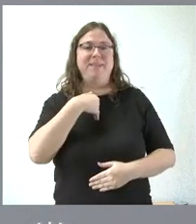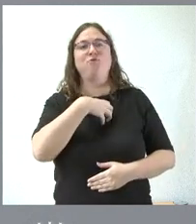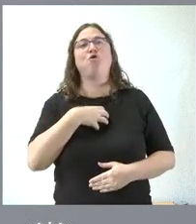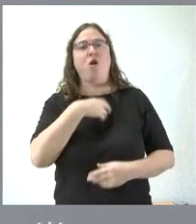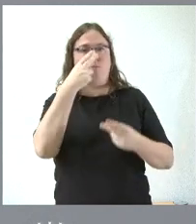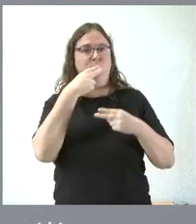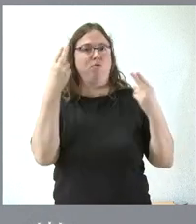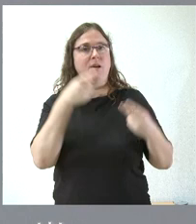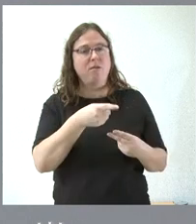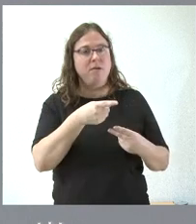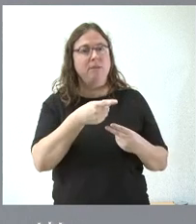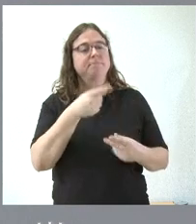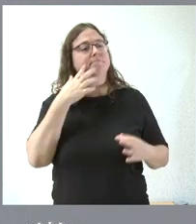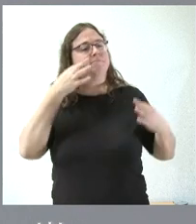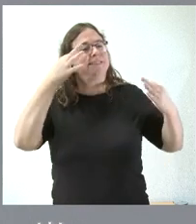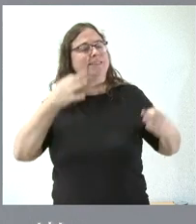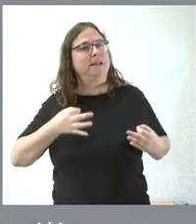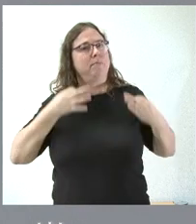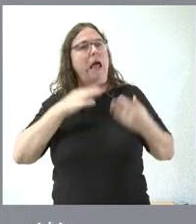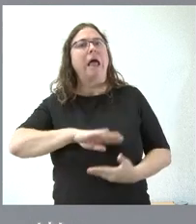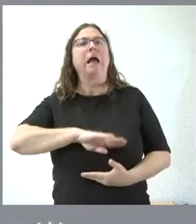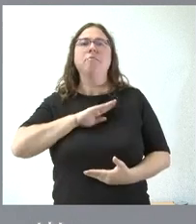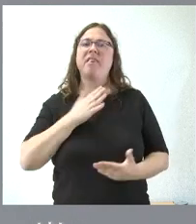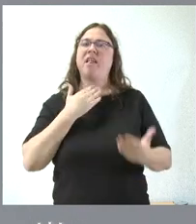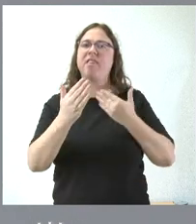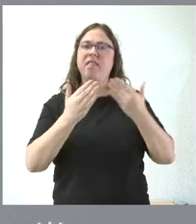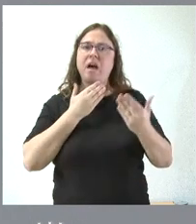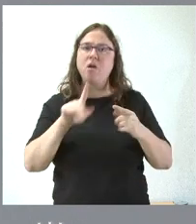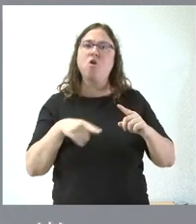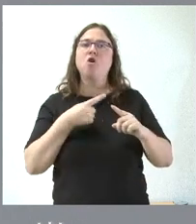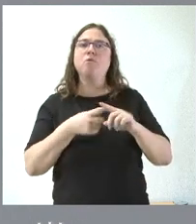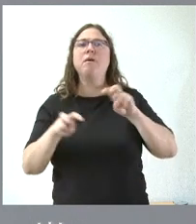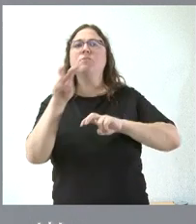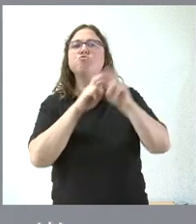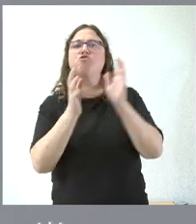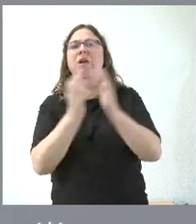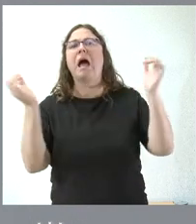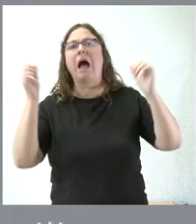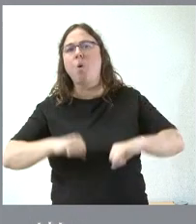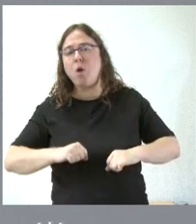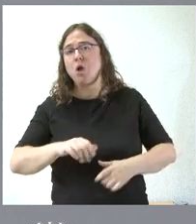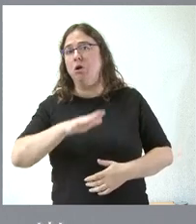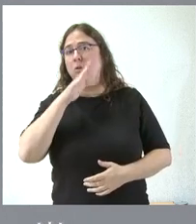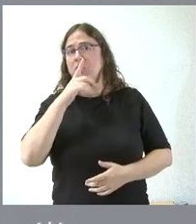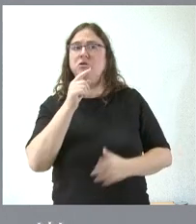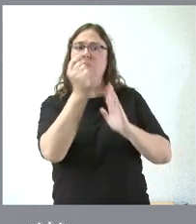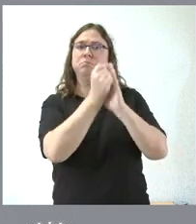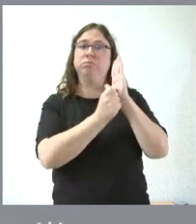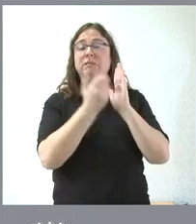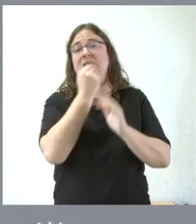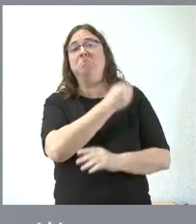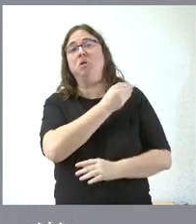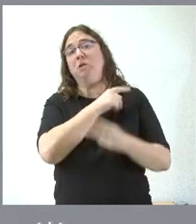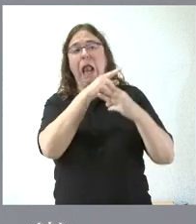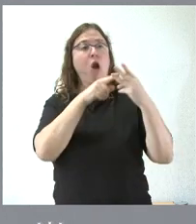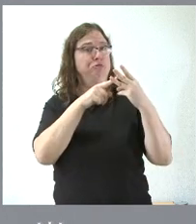ha hecho gala siempre de capacidad de diálogo Y capacidad de búsqueda de acuerdos y de entendimientos por tanto esos tres factores si usted me pregunta quizás